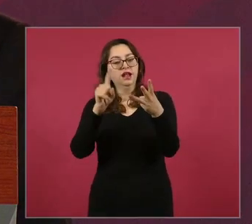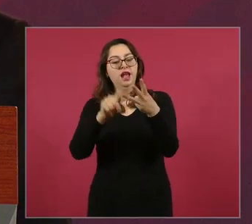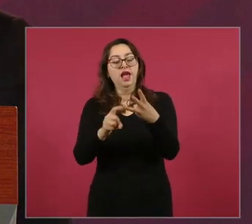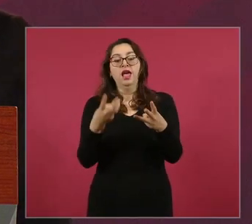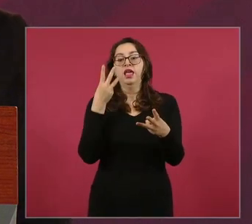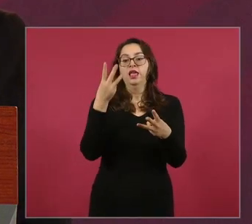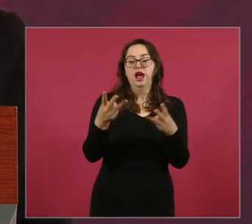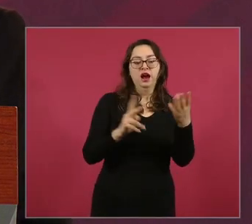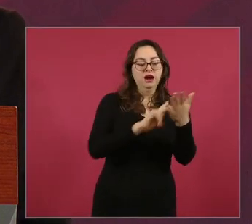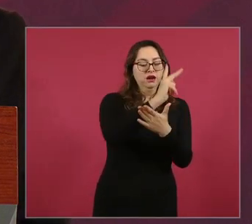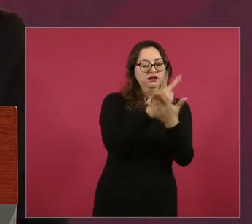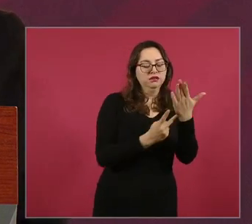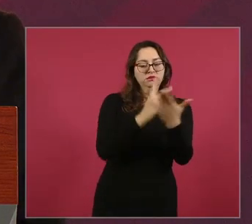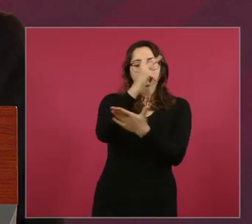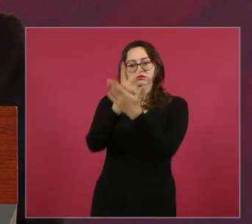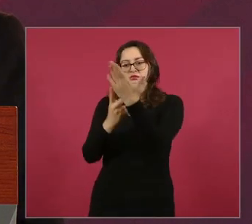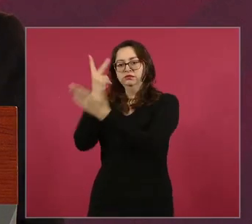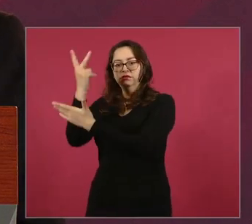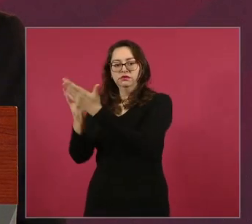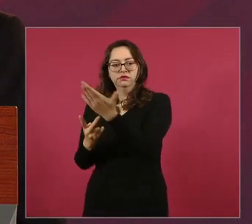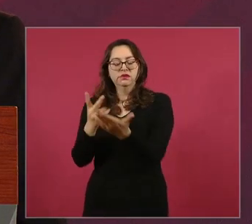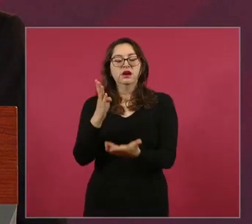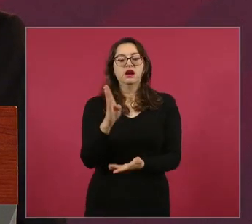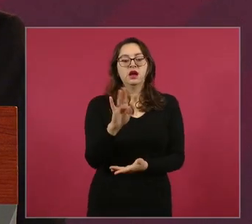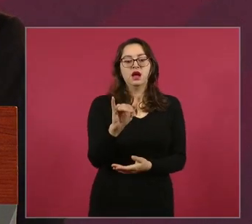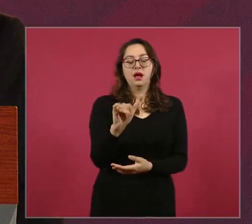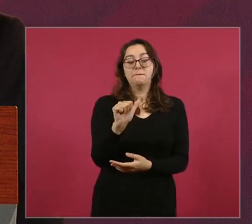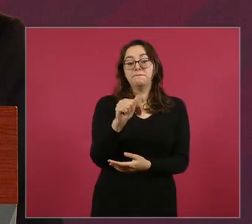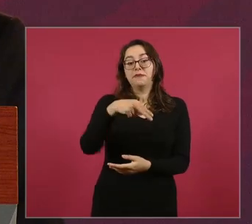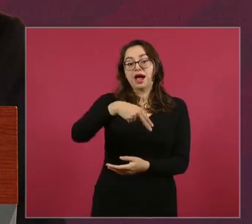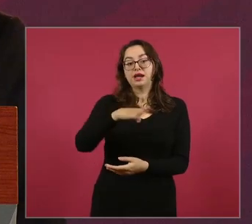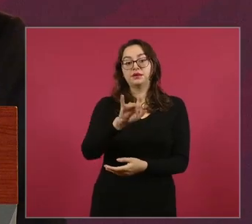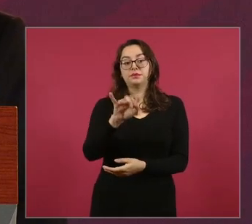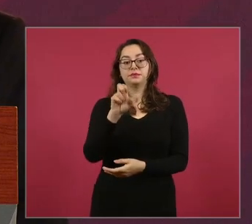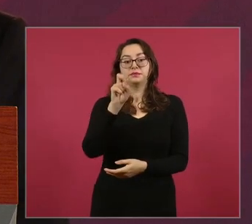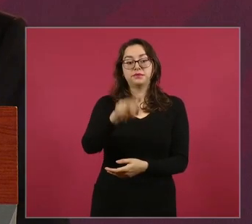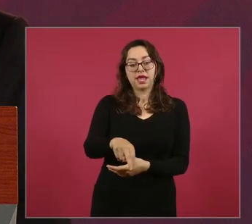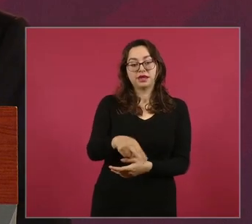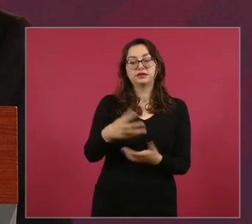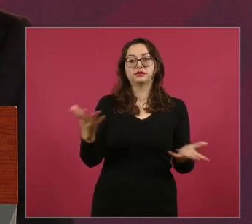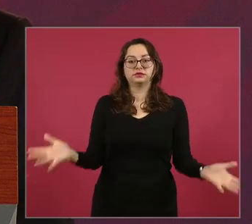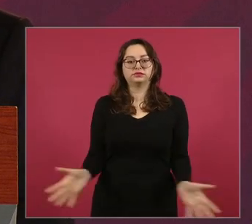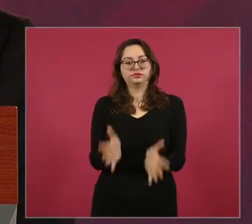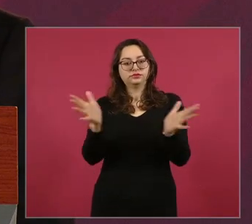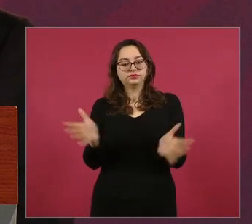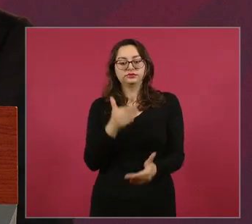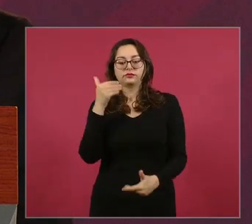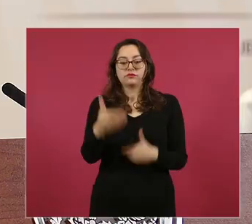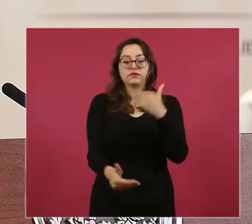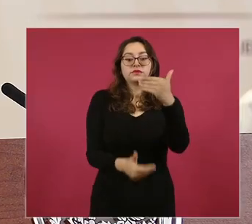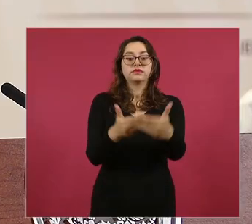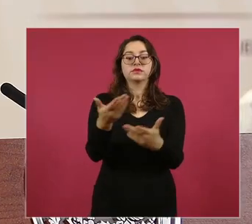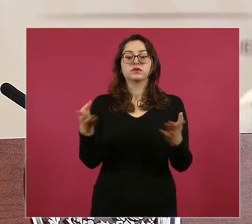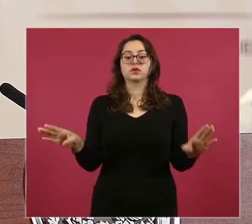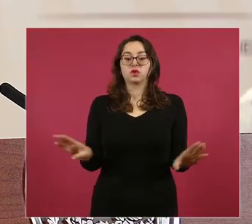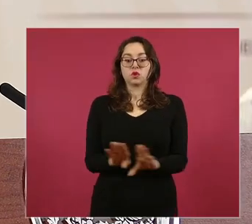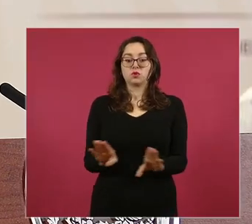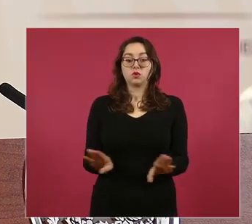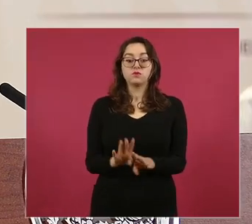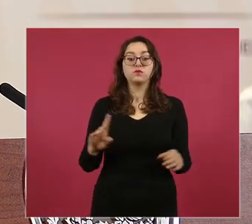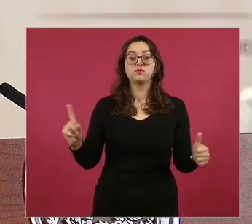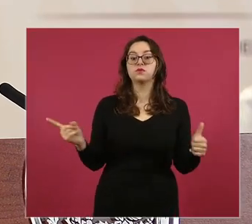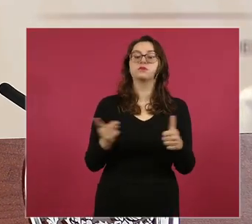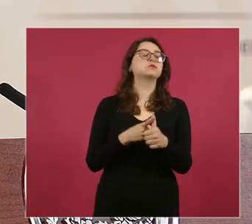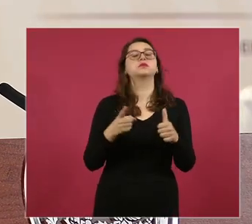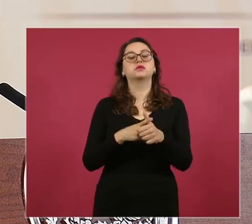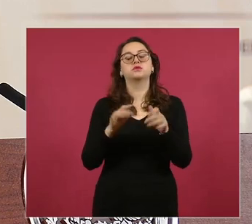programas de bienestar destinados fundamentalmente a los jóvenes y a la educación. Vamos